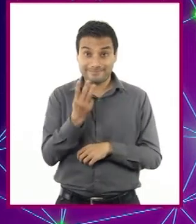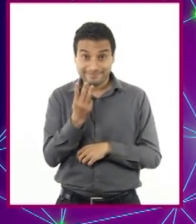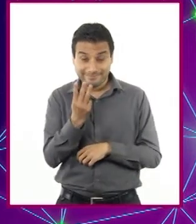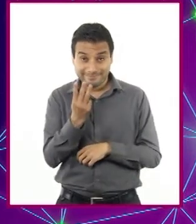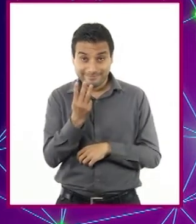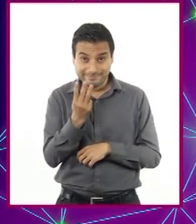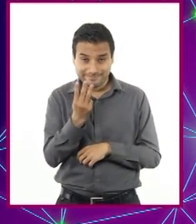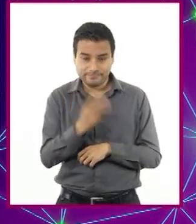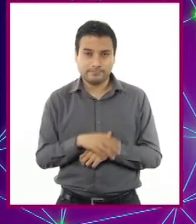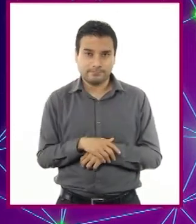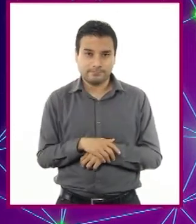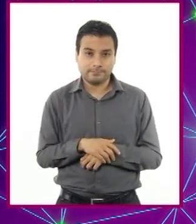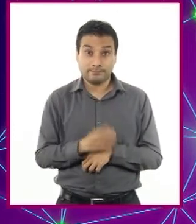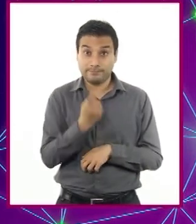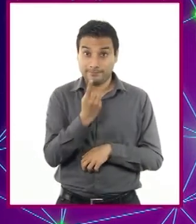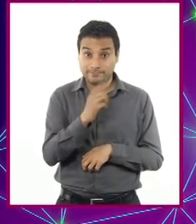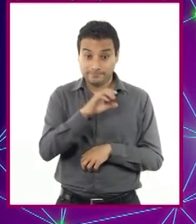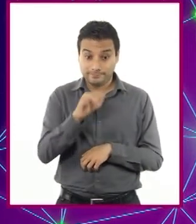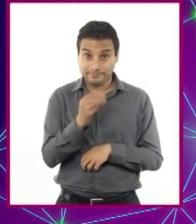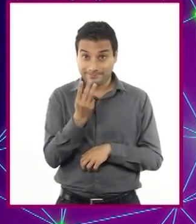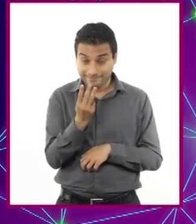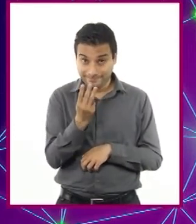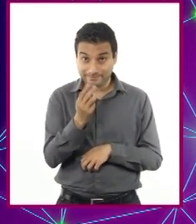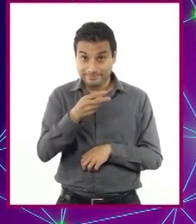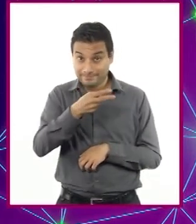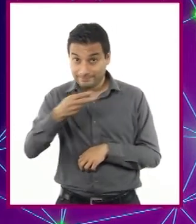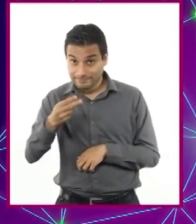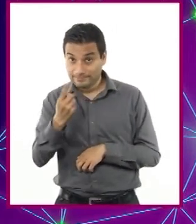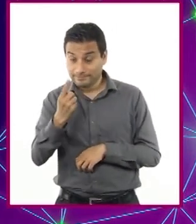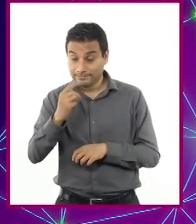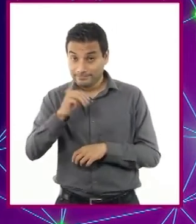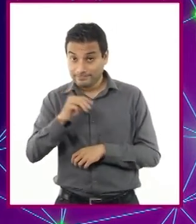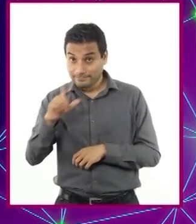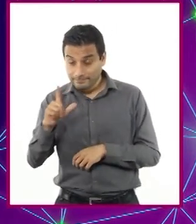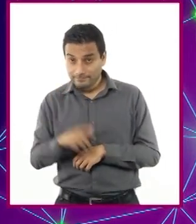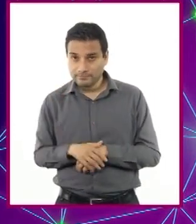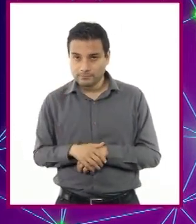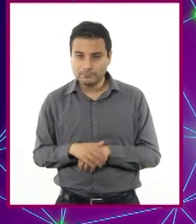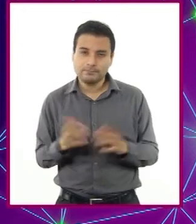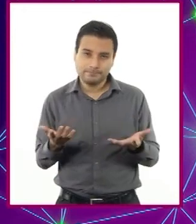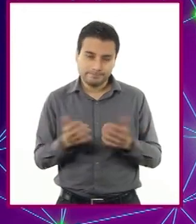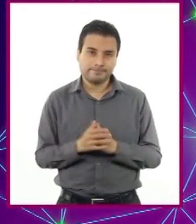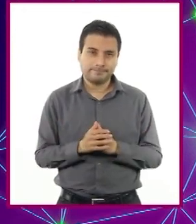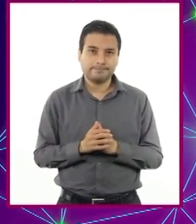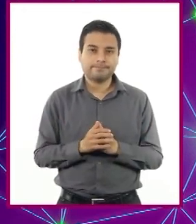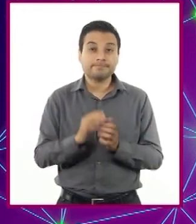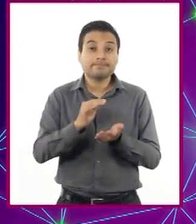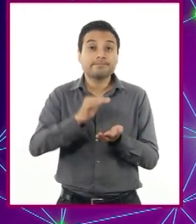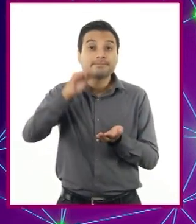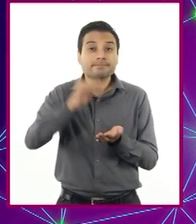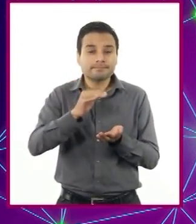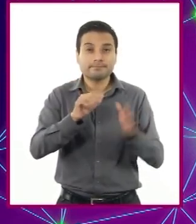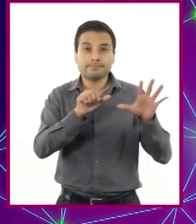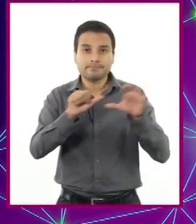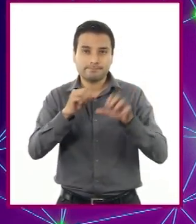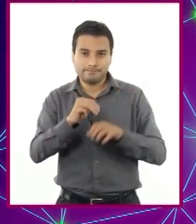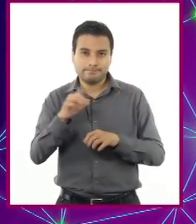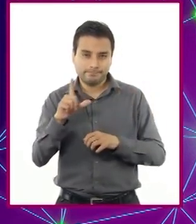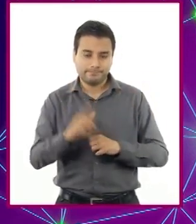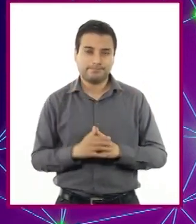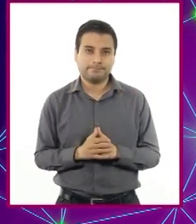volumen. Como un centímetro cúbico corresponde a 1 mililitro, entonces tiene una capacidad de 600